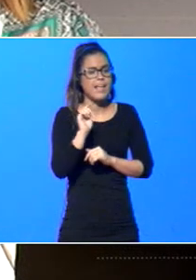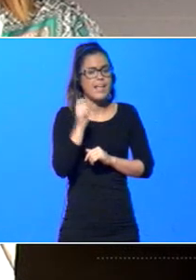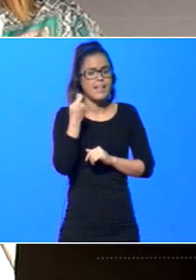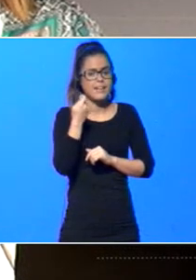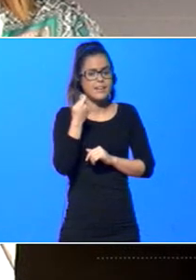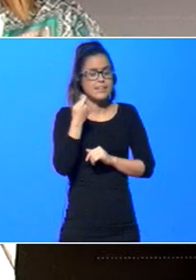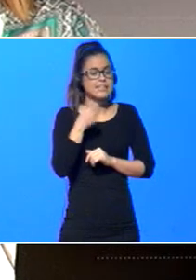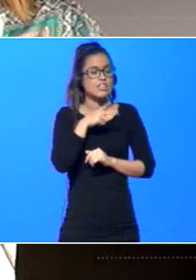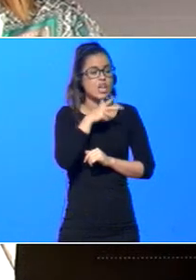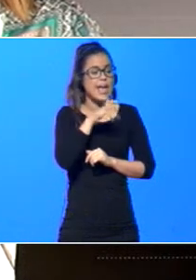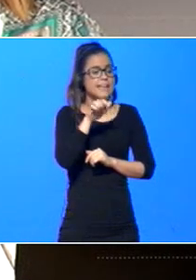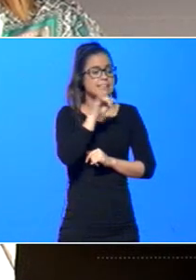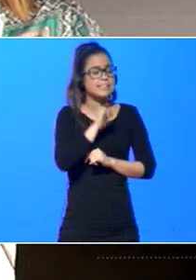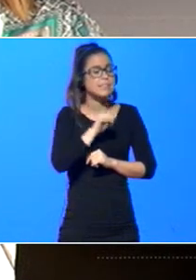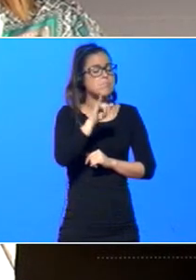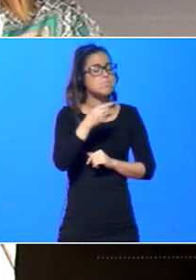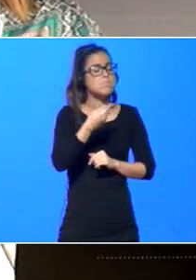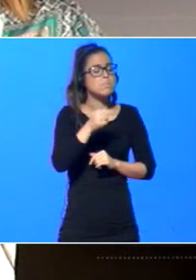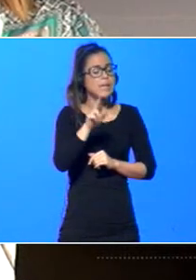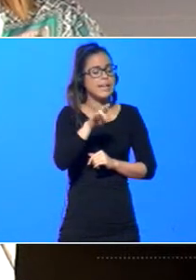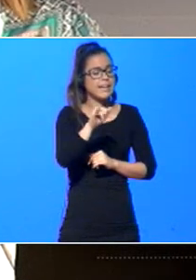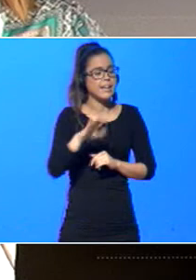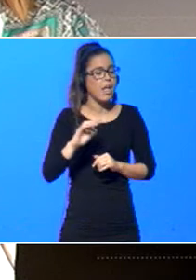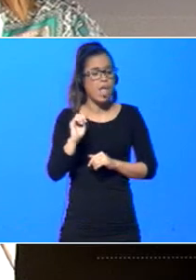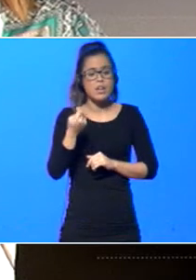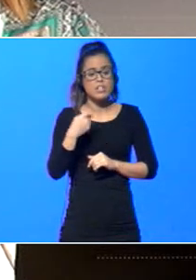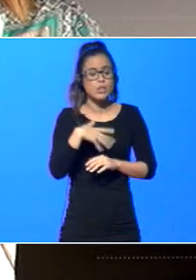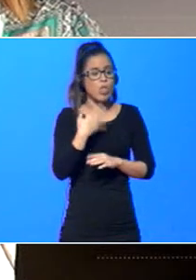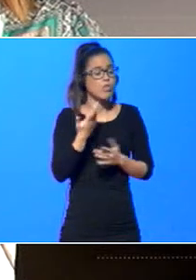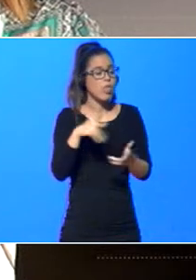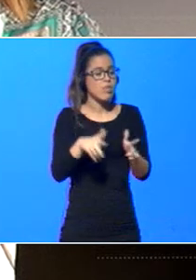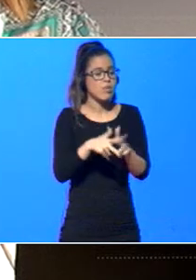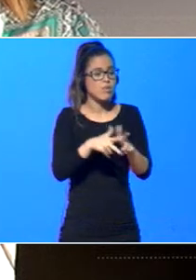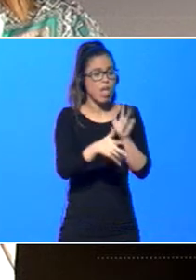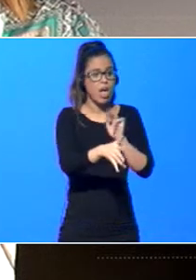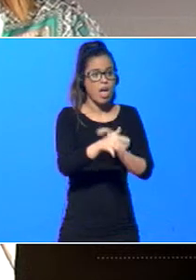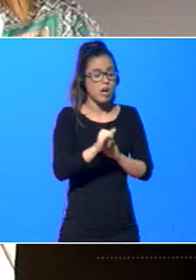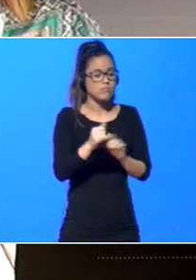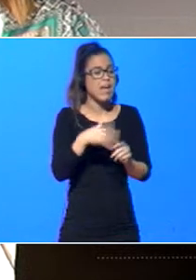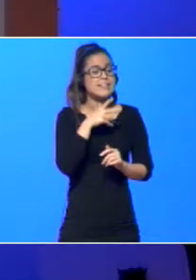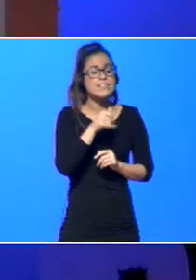Heziberri. Hay un reto de ciudadanía que es exigir sus derechos. Y Heziberri da